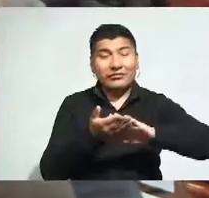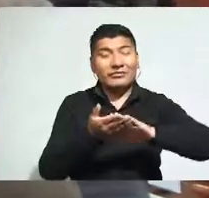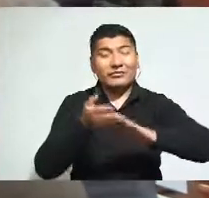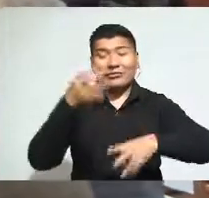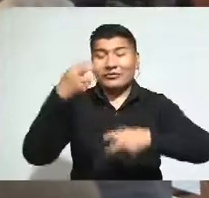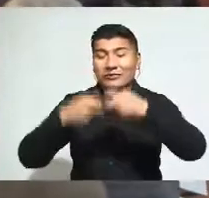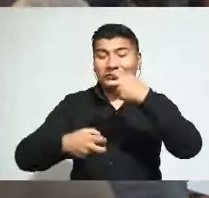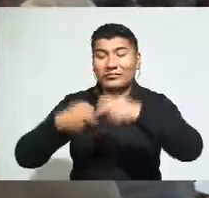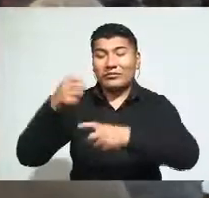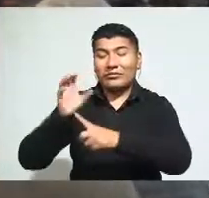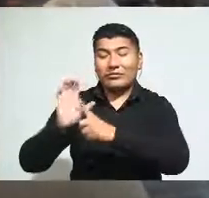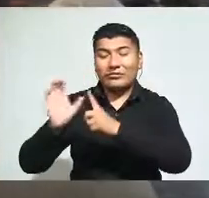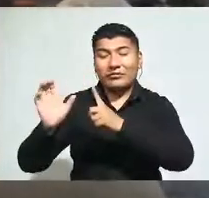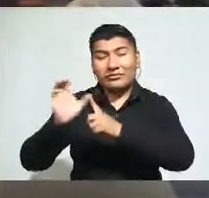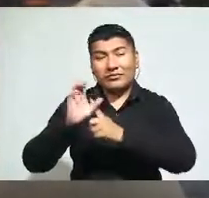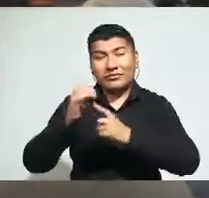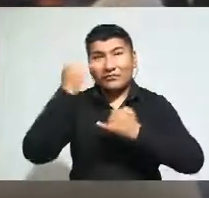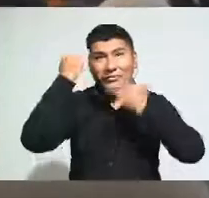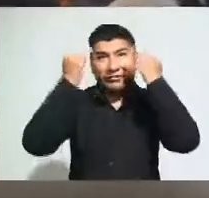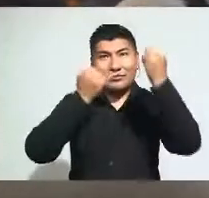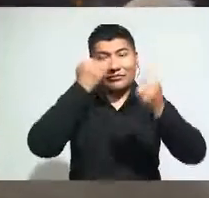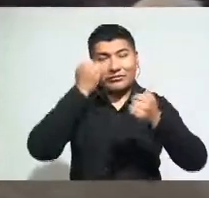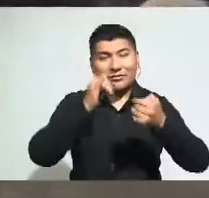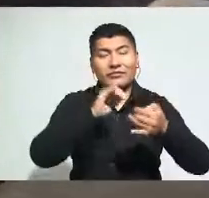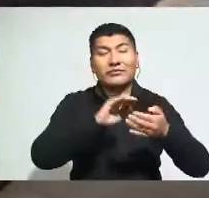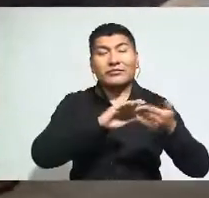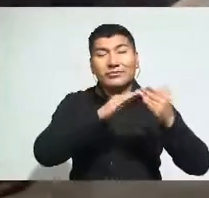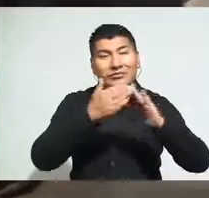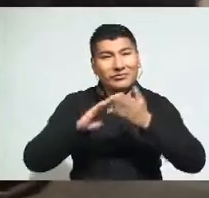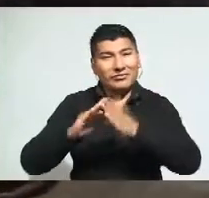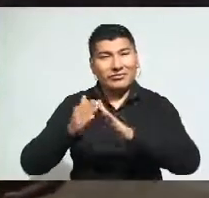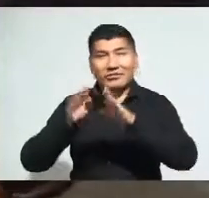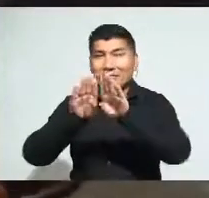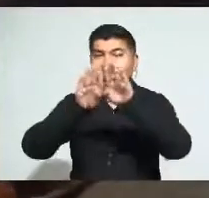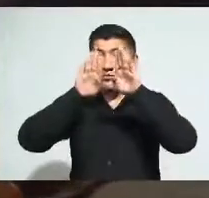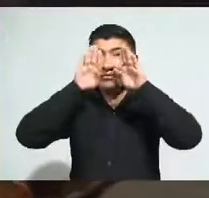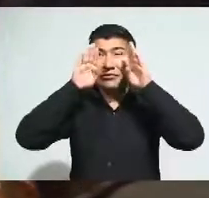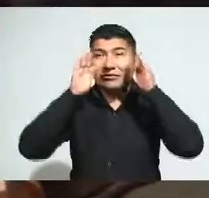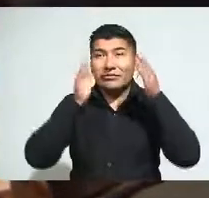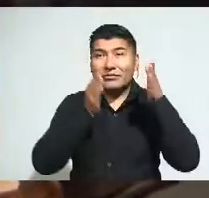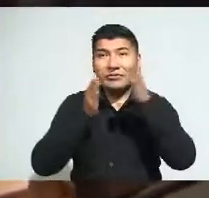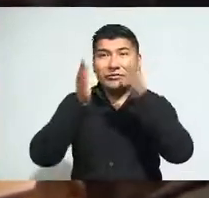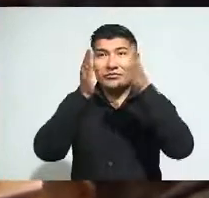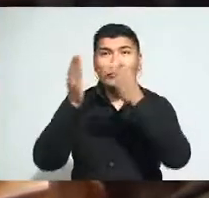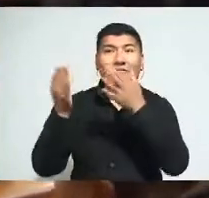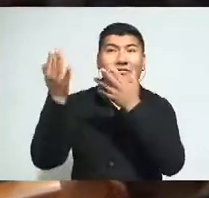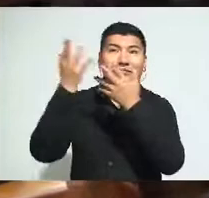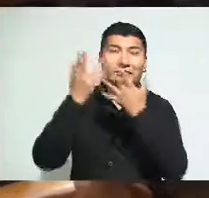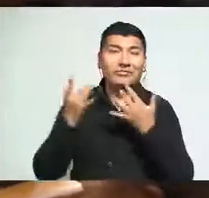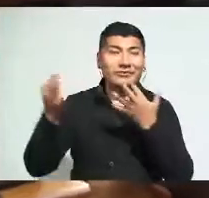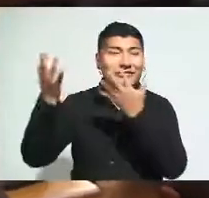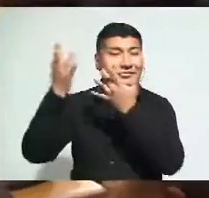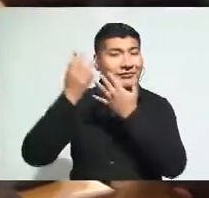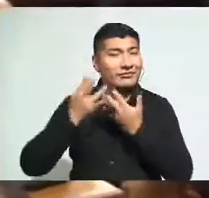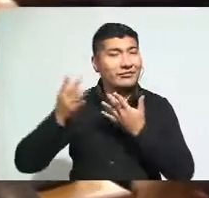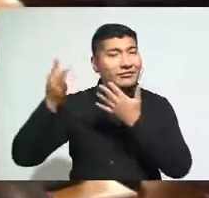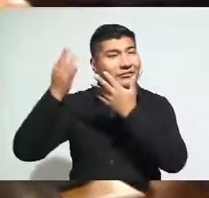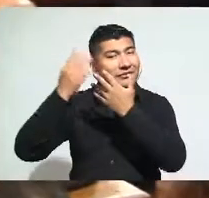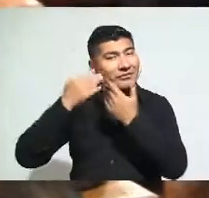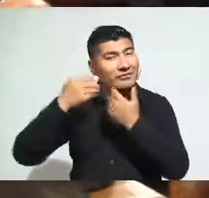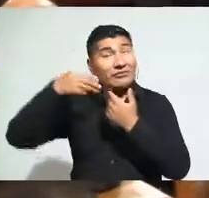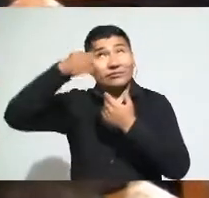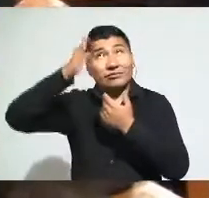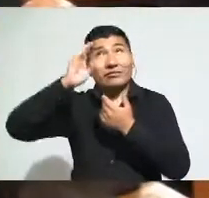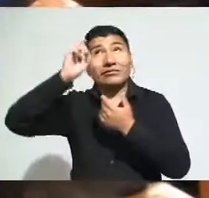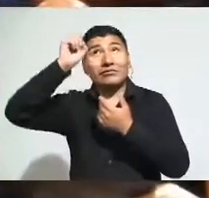culturales ideológicas abriendo cualquier posible vía de esperanza como dios